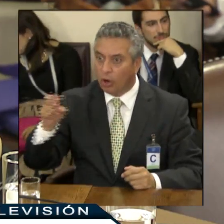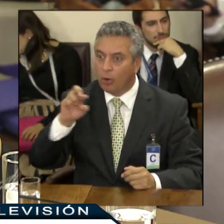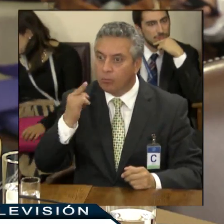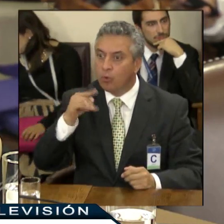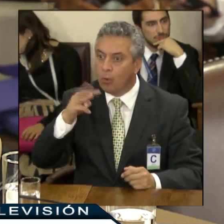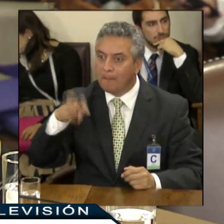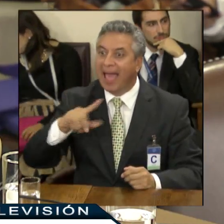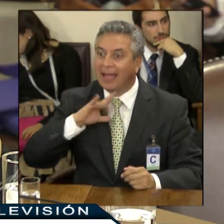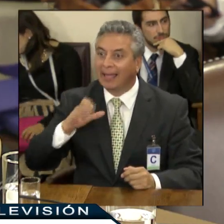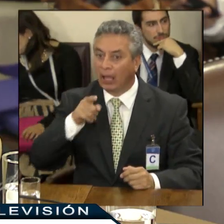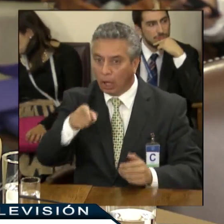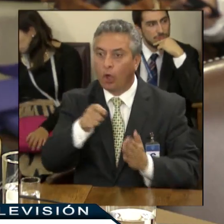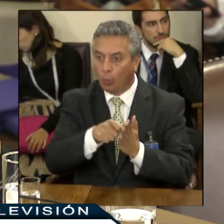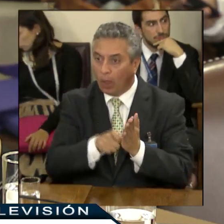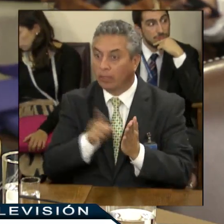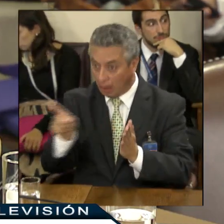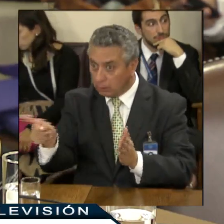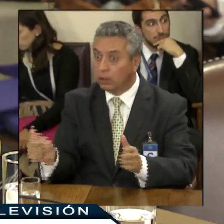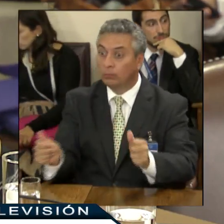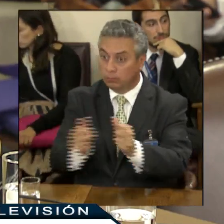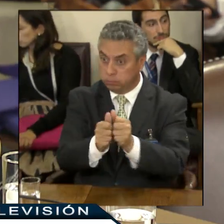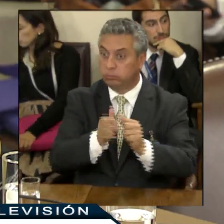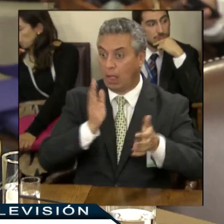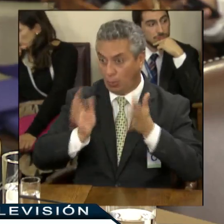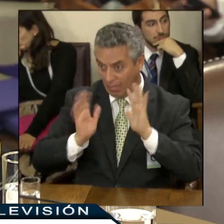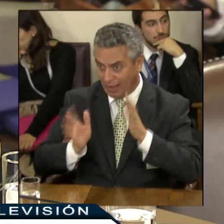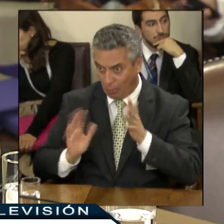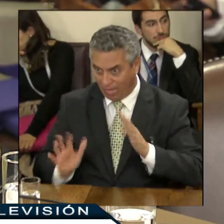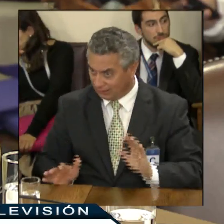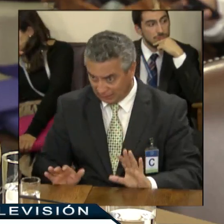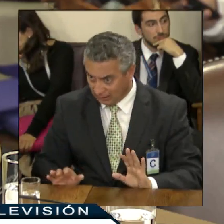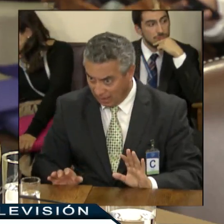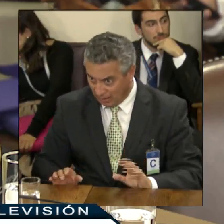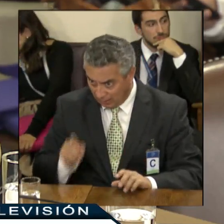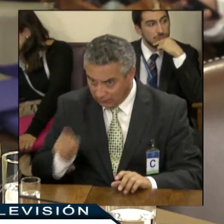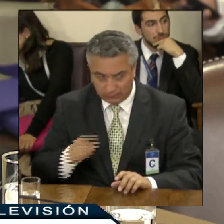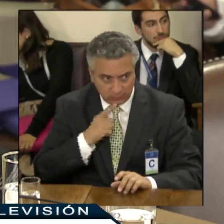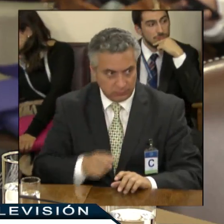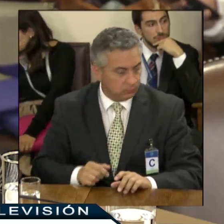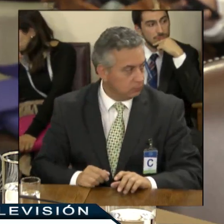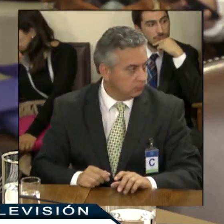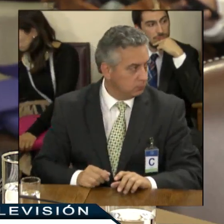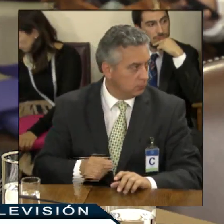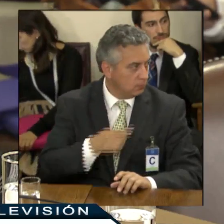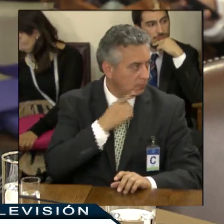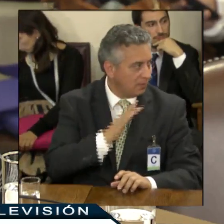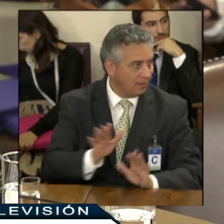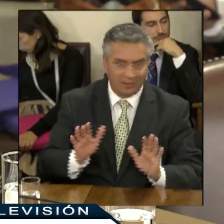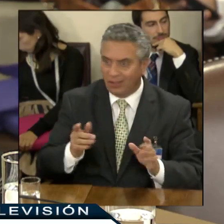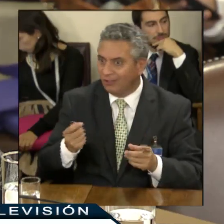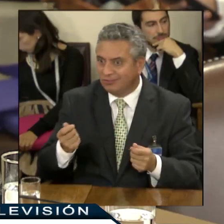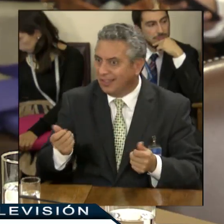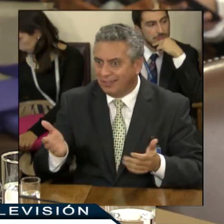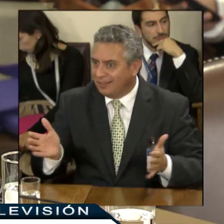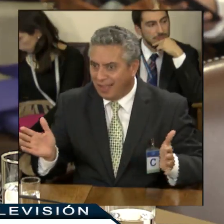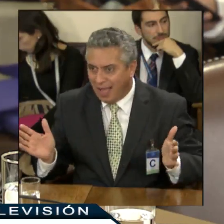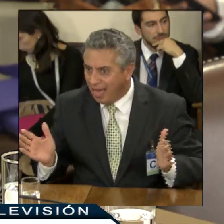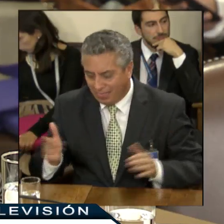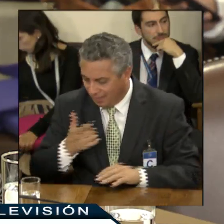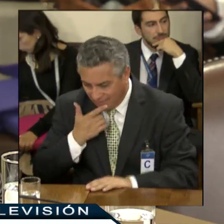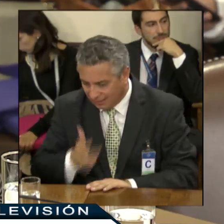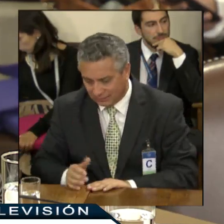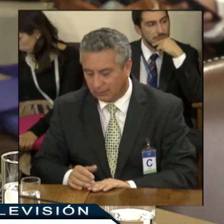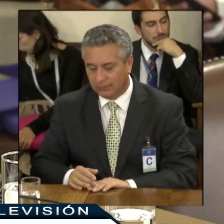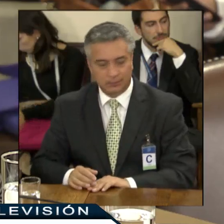hizo la Cuenta pública y ahí estaba con con lengua de seña fue y nada no costaba nada entonces